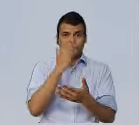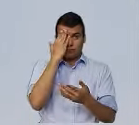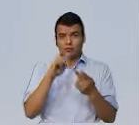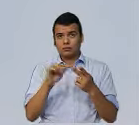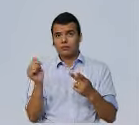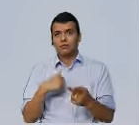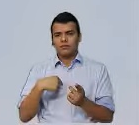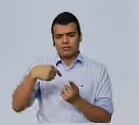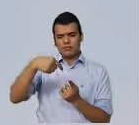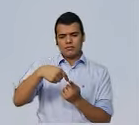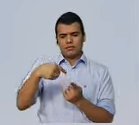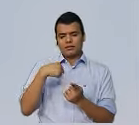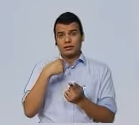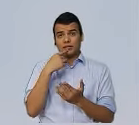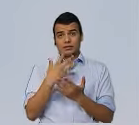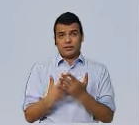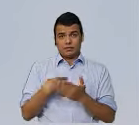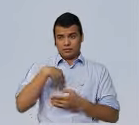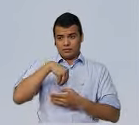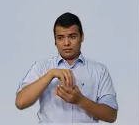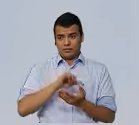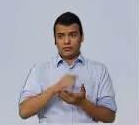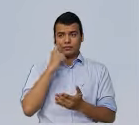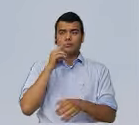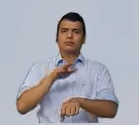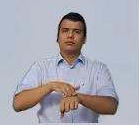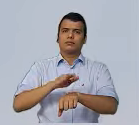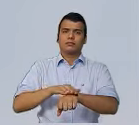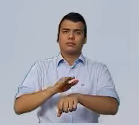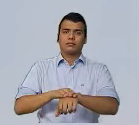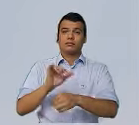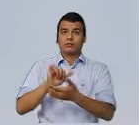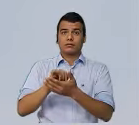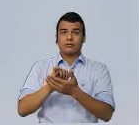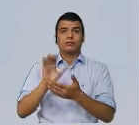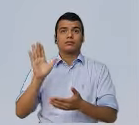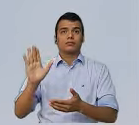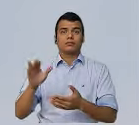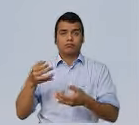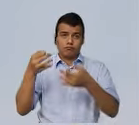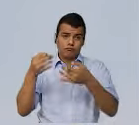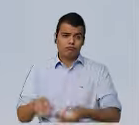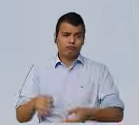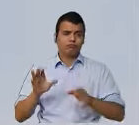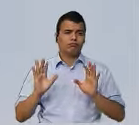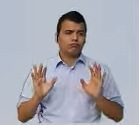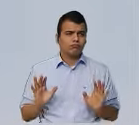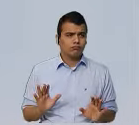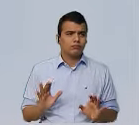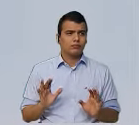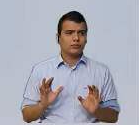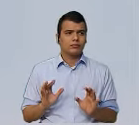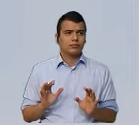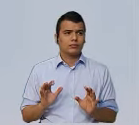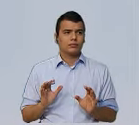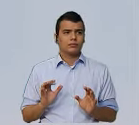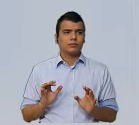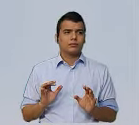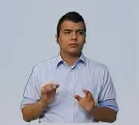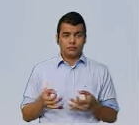glucometrías o los niveles de azúcar que menciona el televidente, pues realmente...